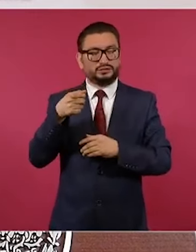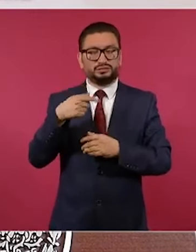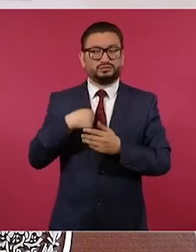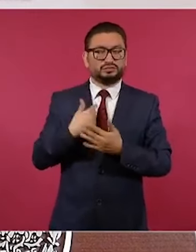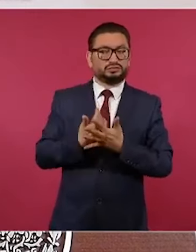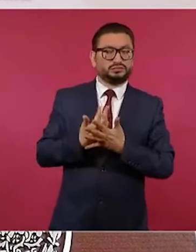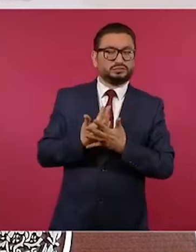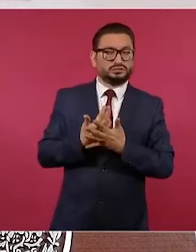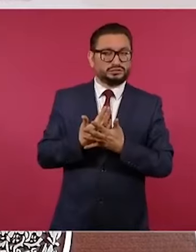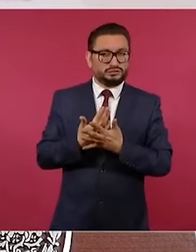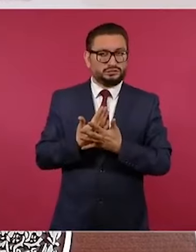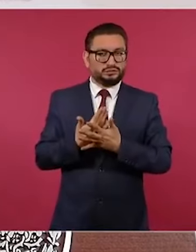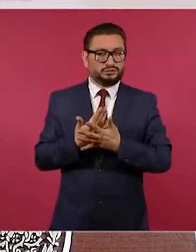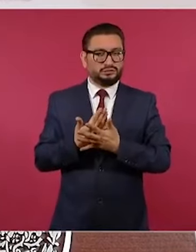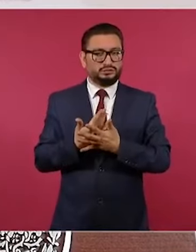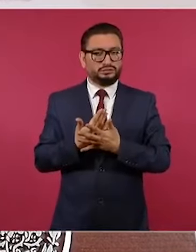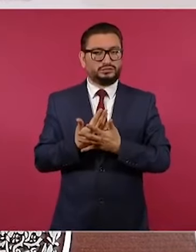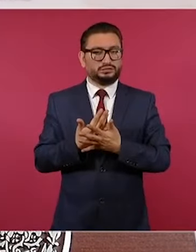que